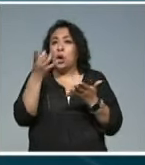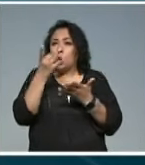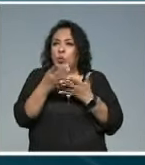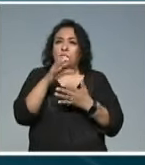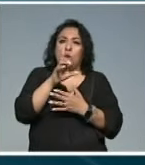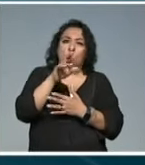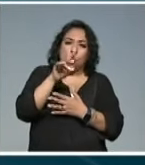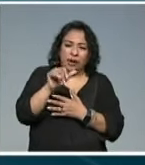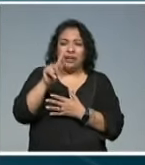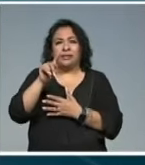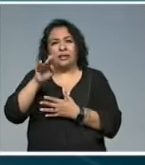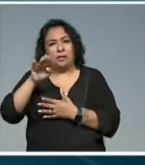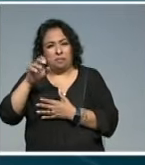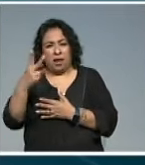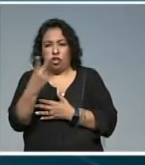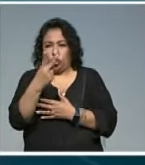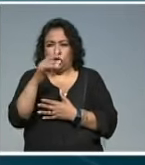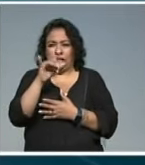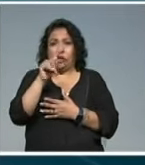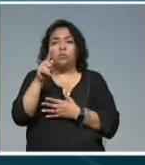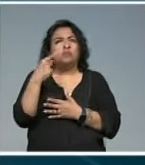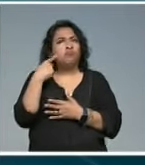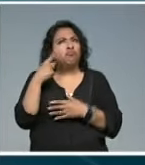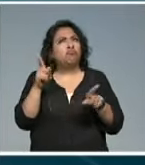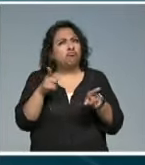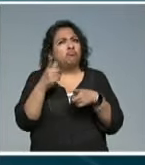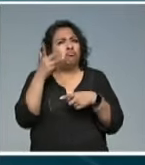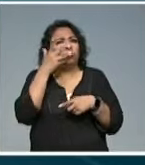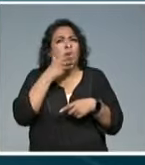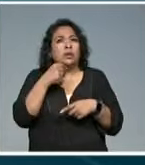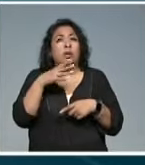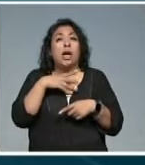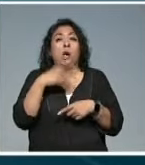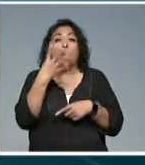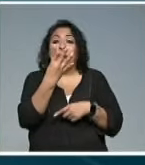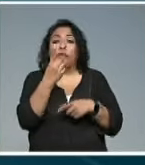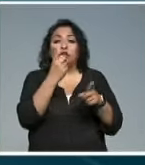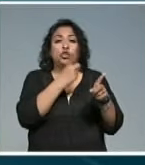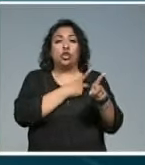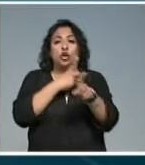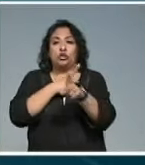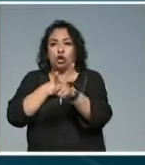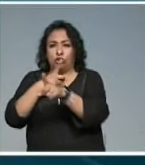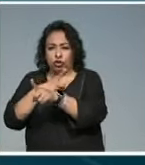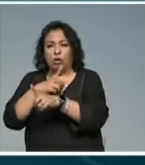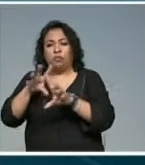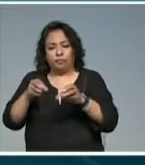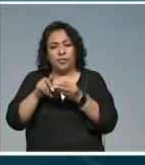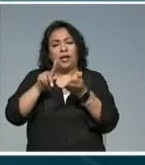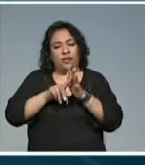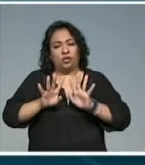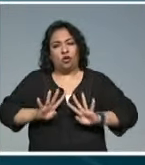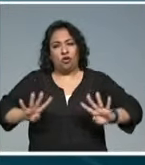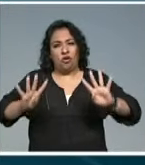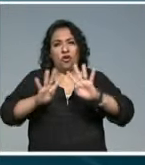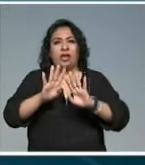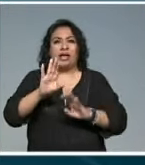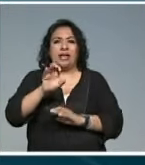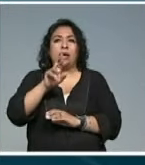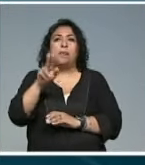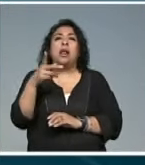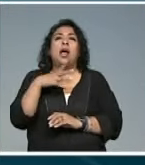cuerdas y timbal. Es una obra también muy agradable y que tiene cuatro solistas que son parte de la orquesta de cámara, que estarán